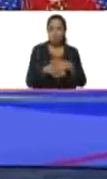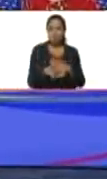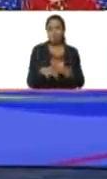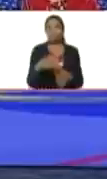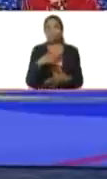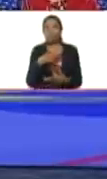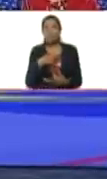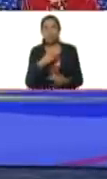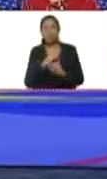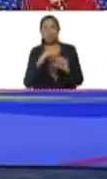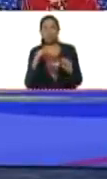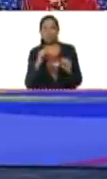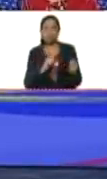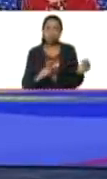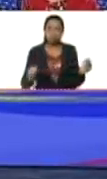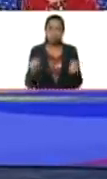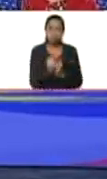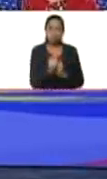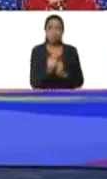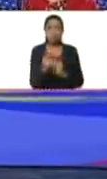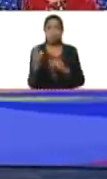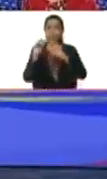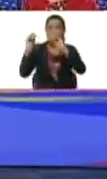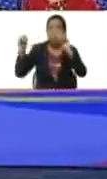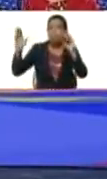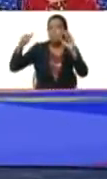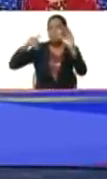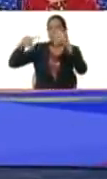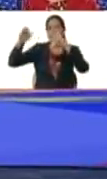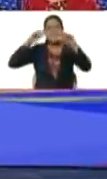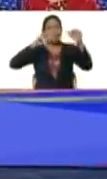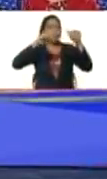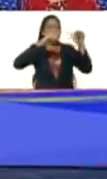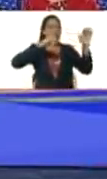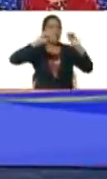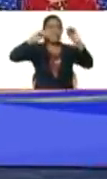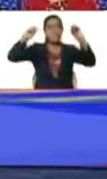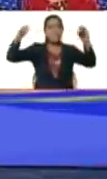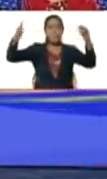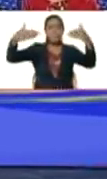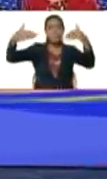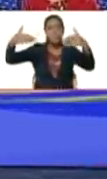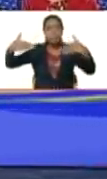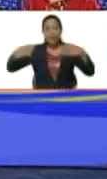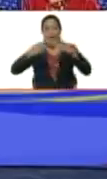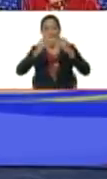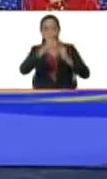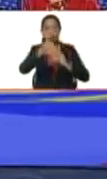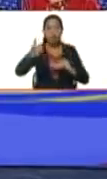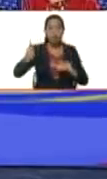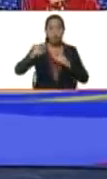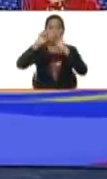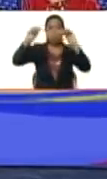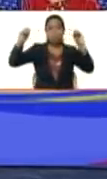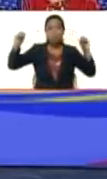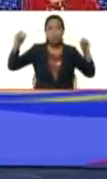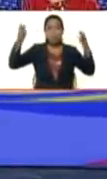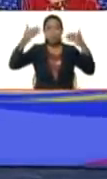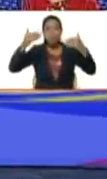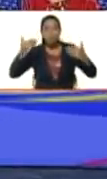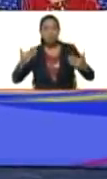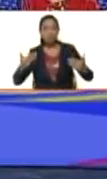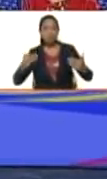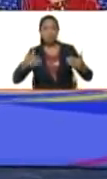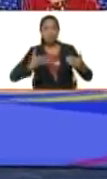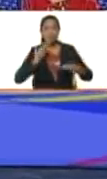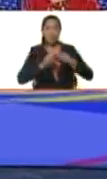Yo no te estoy sustituyendo, sino que te estoy convocando a ti, a todos, te estoy convocando a todos, para que